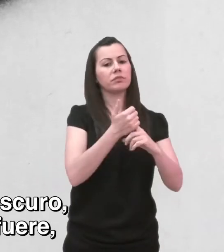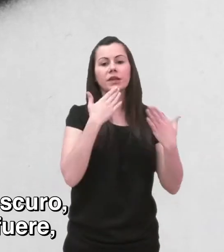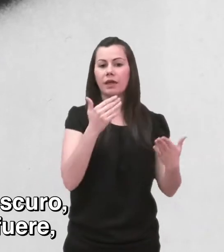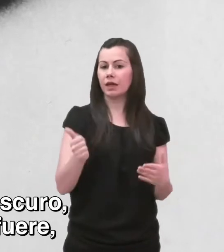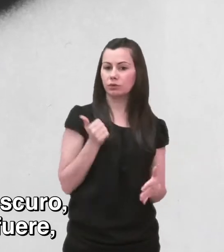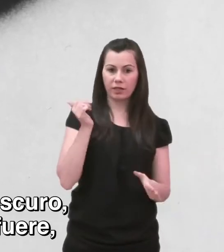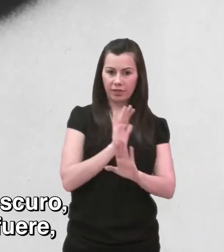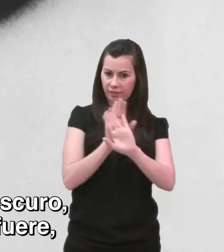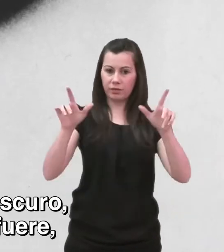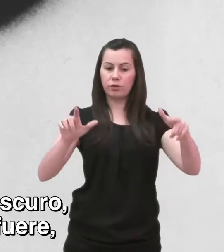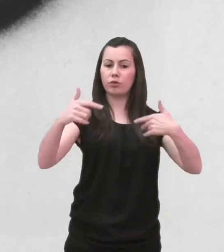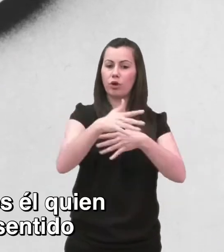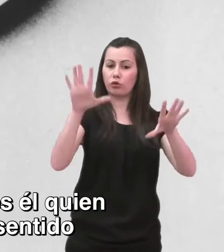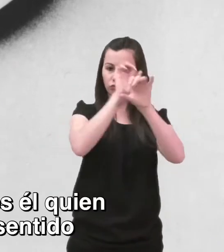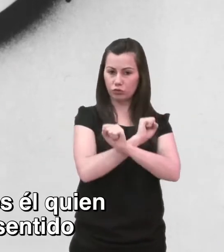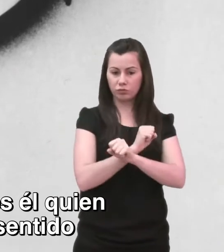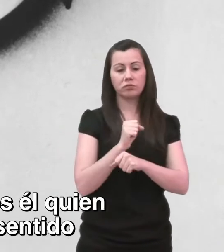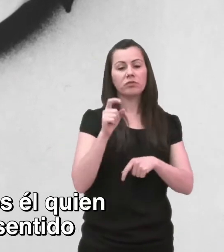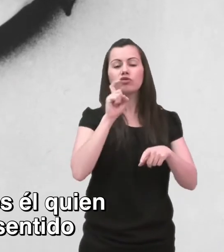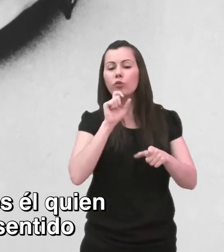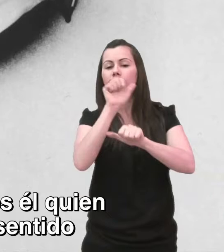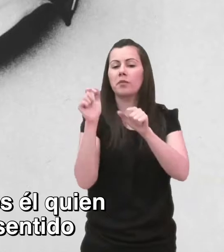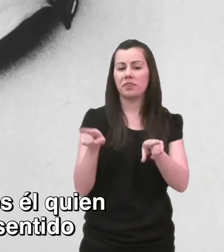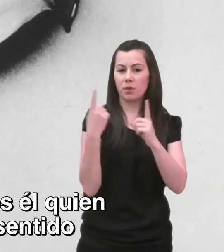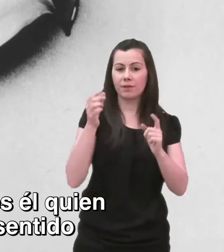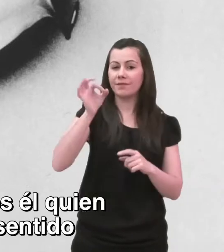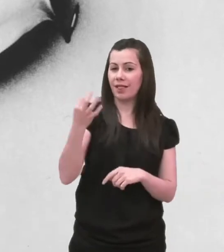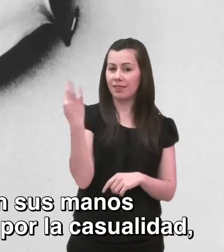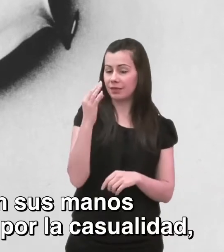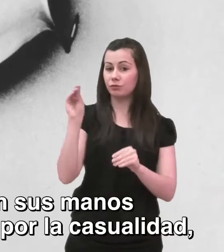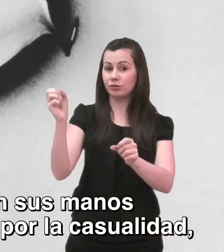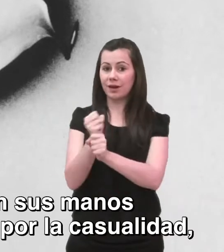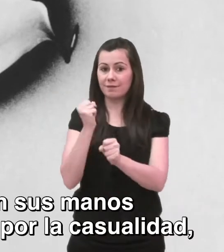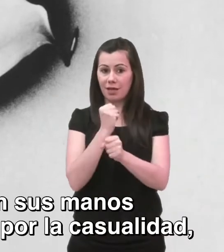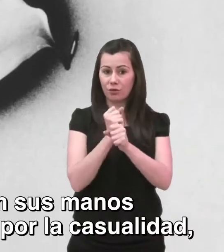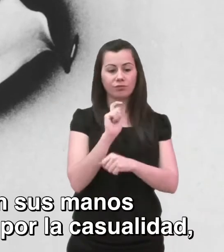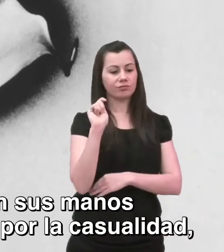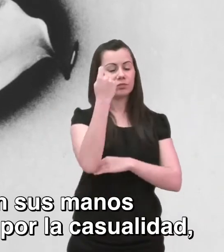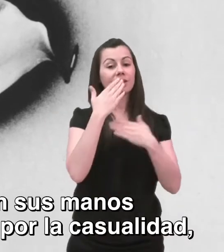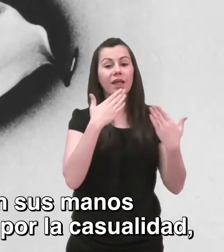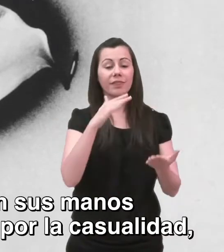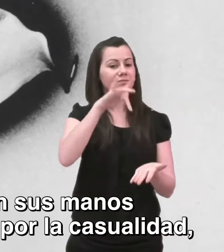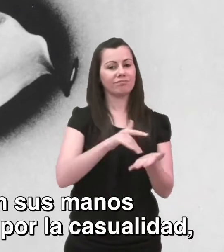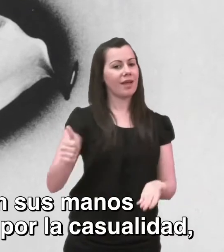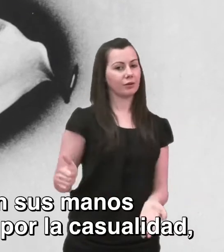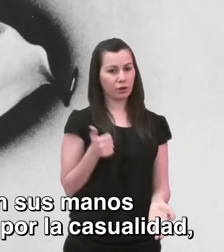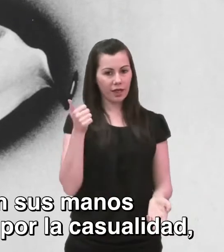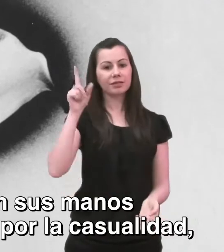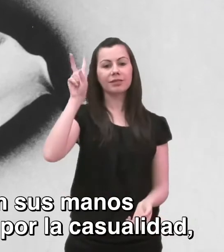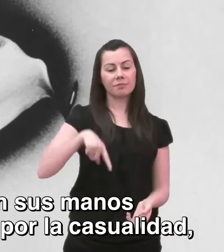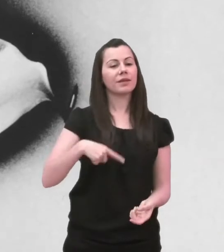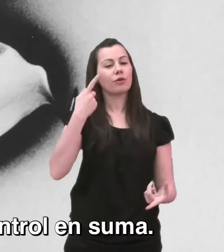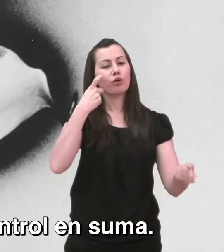oscuro, y sea como fuere, lo cierto es que es él quien consigue dar sentido a un proceso que en sus manos se definirá precisamente por